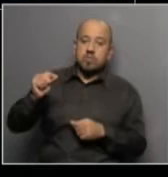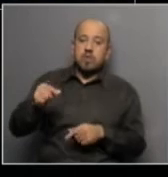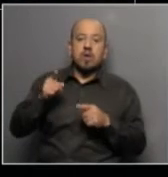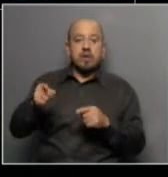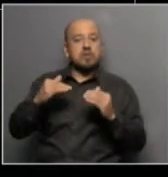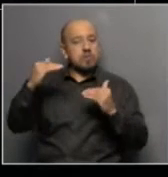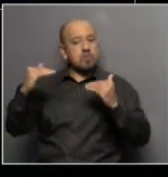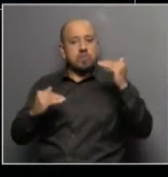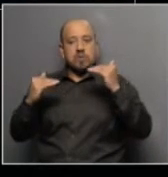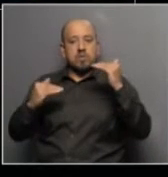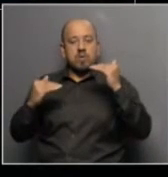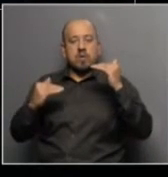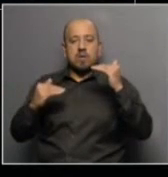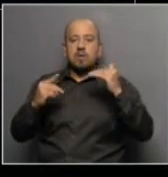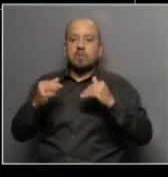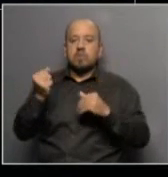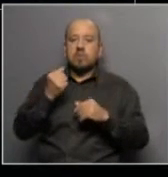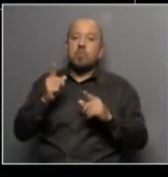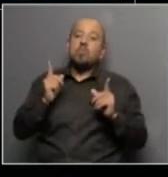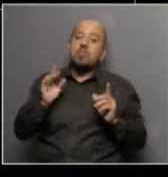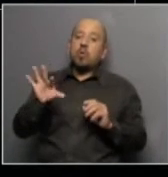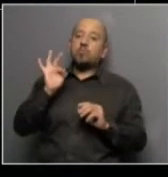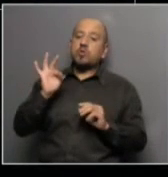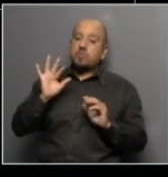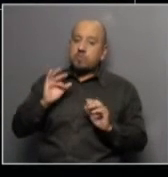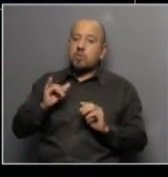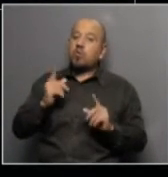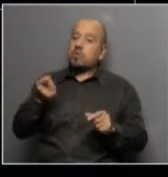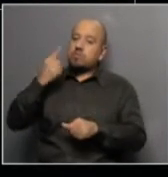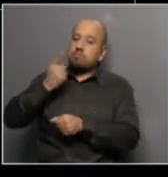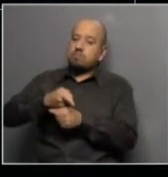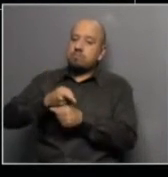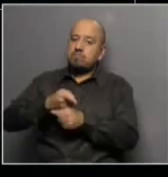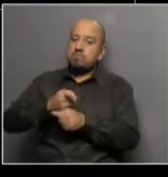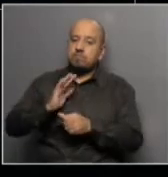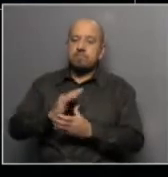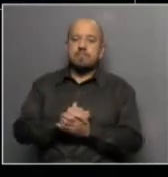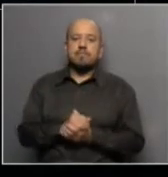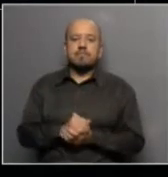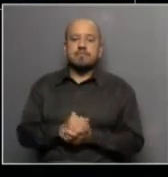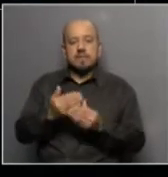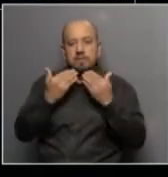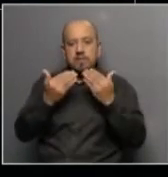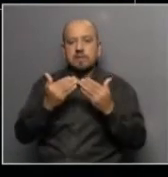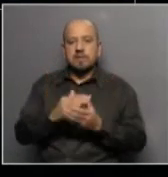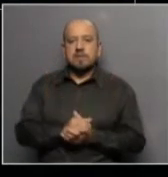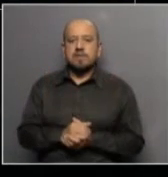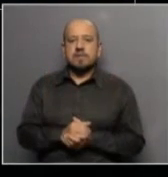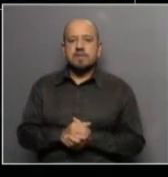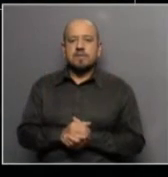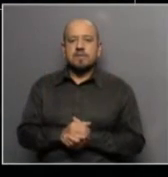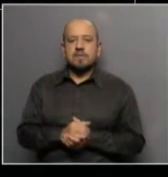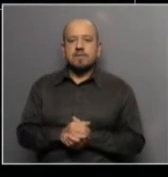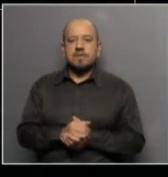una desigualdad muy, muy grande. Una cosa es una opción, otra cosa es un imperativo. Muchas gracias, Adriana.